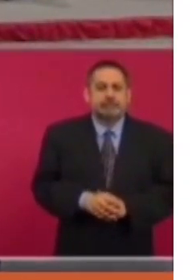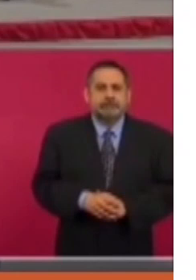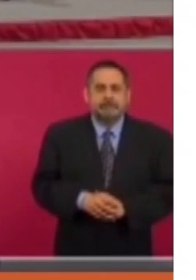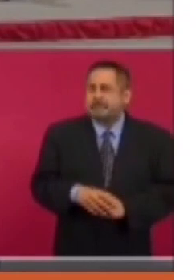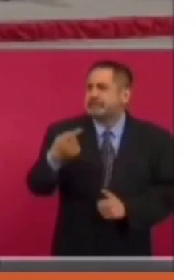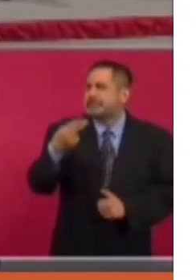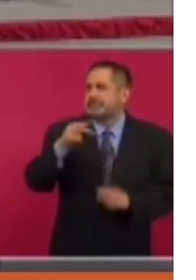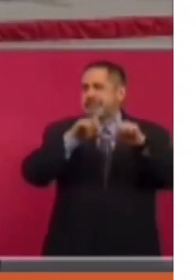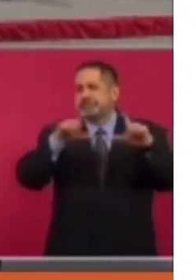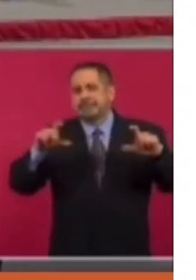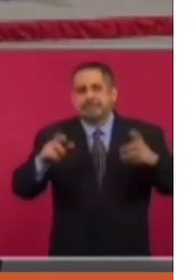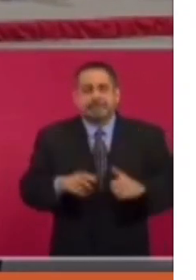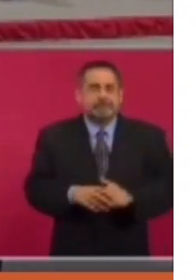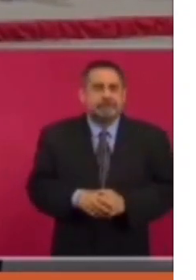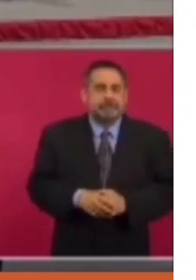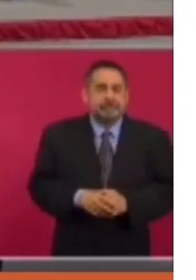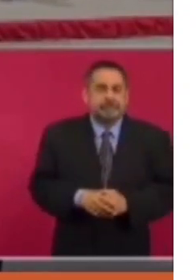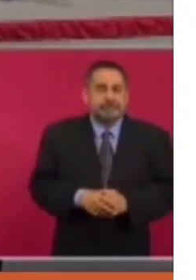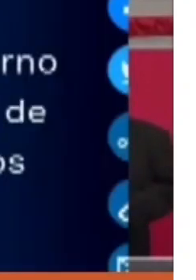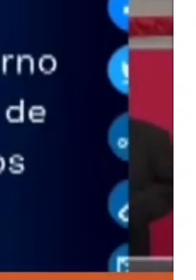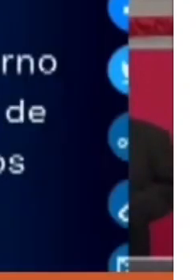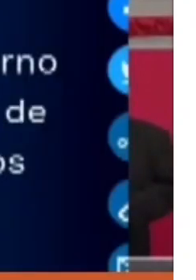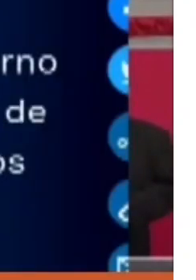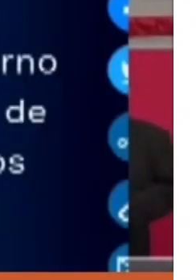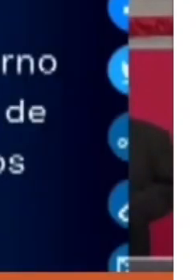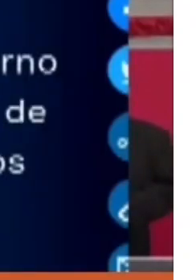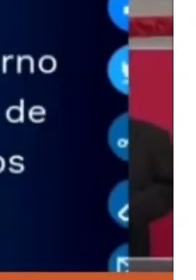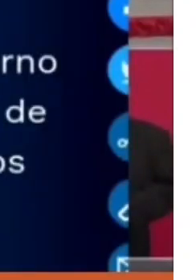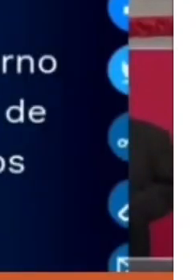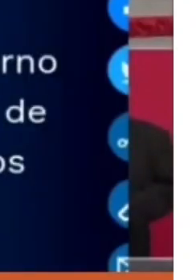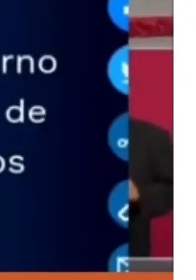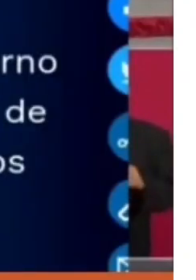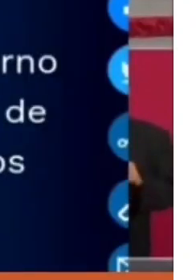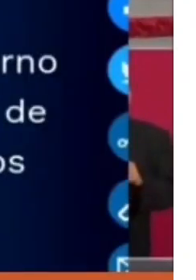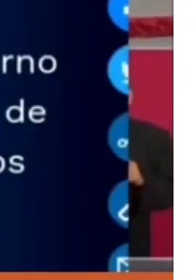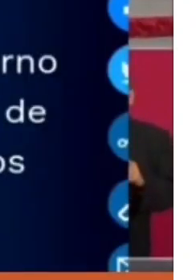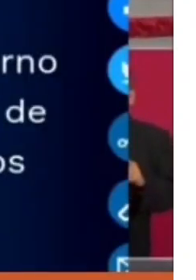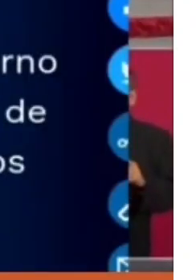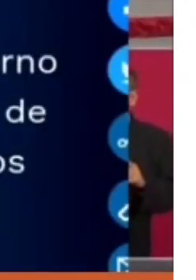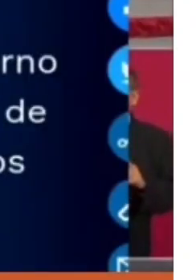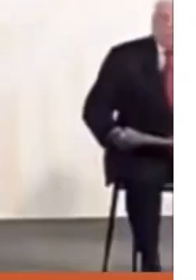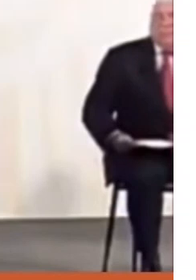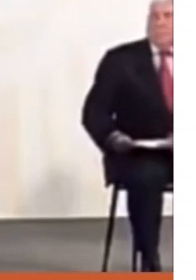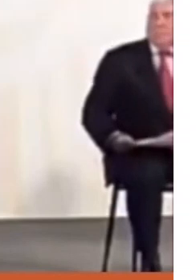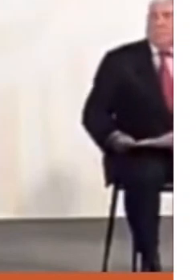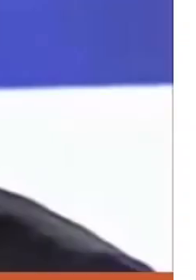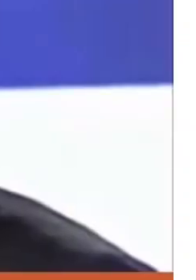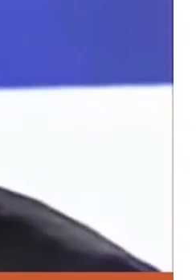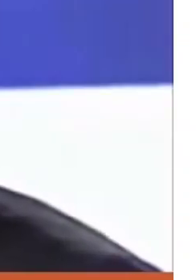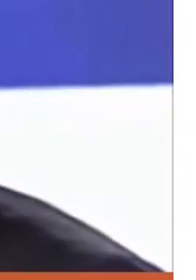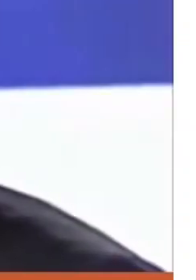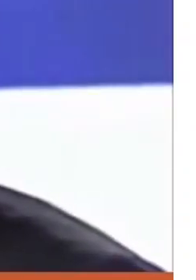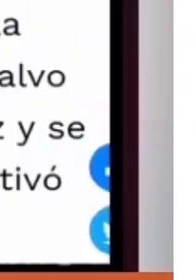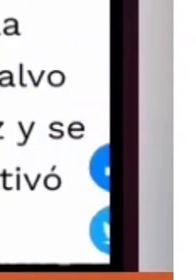¿Cómo le puso? Ah, el imbécil de Palacio.